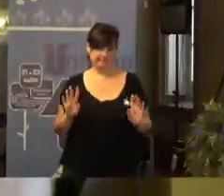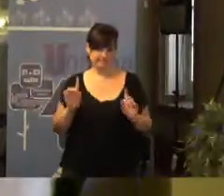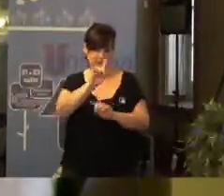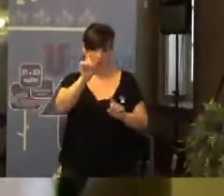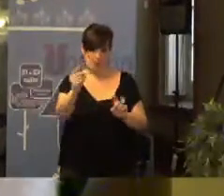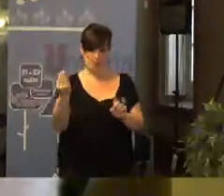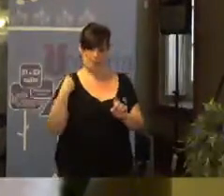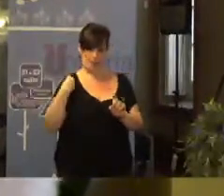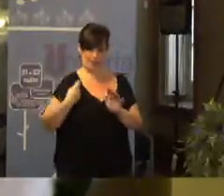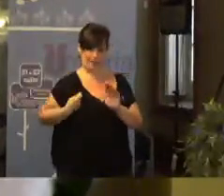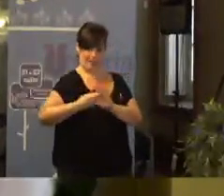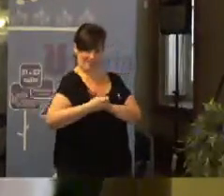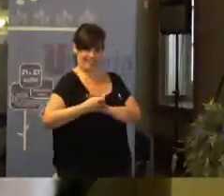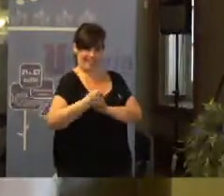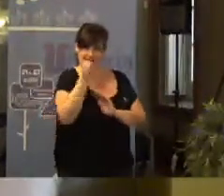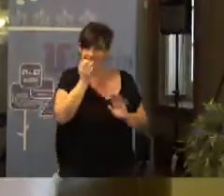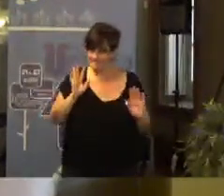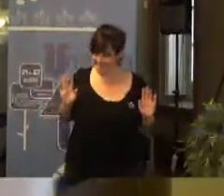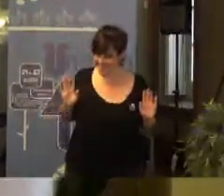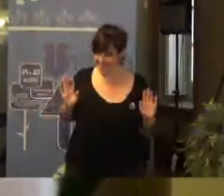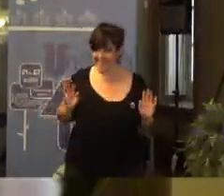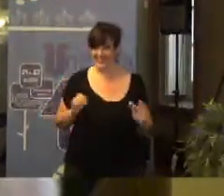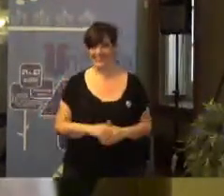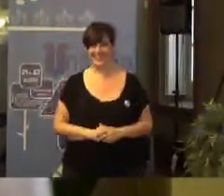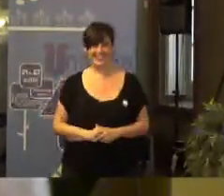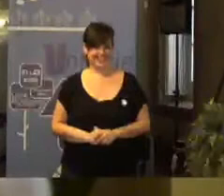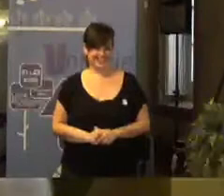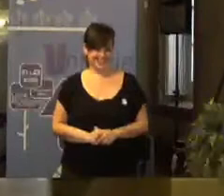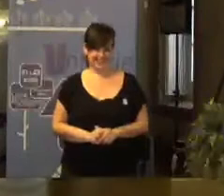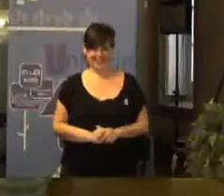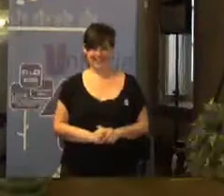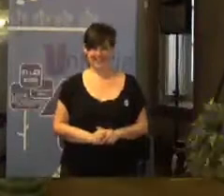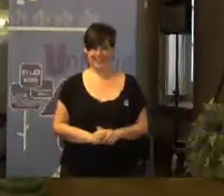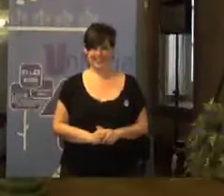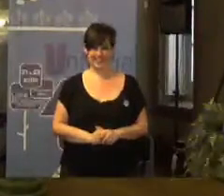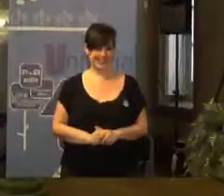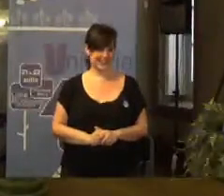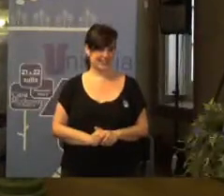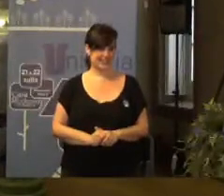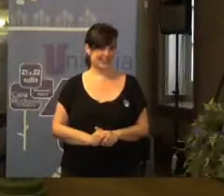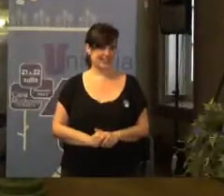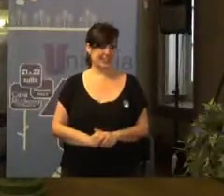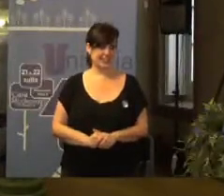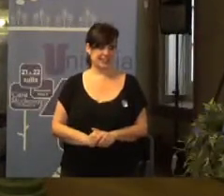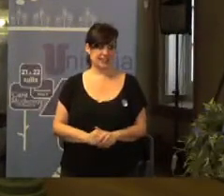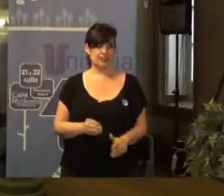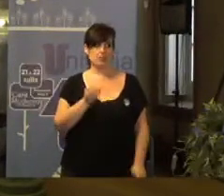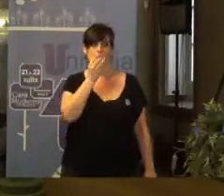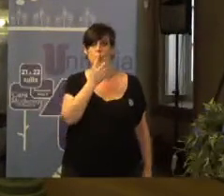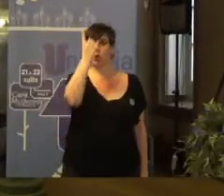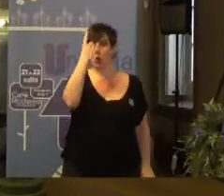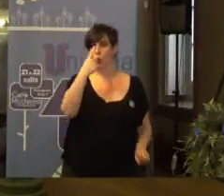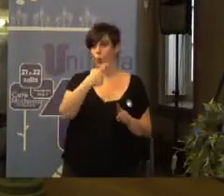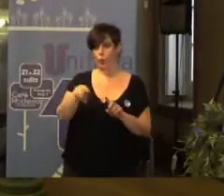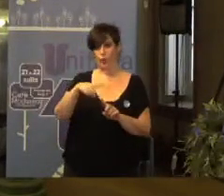ben, conseguíchelo. Unha aperta, que nos coñecemos hai anos. Bueno, eu sería solo puntualizar unha cuestión